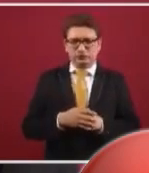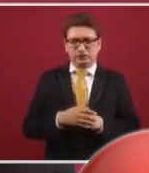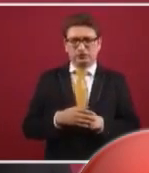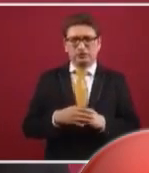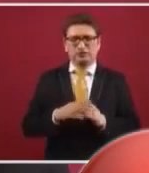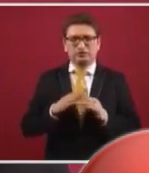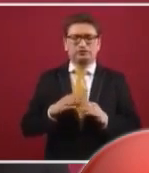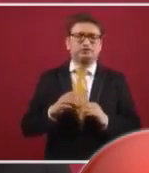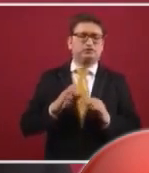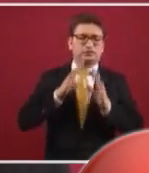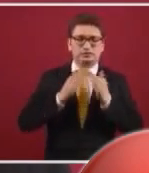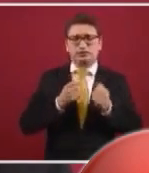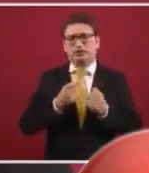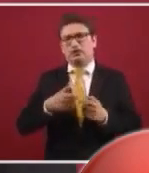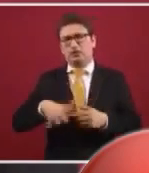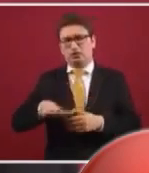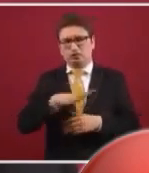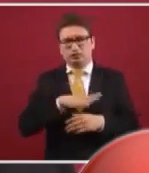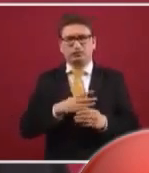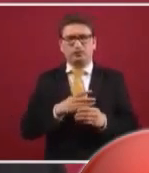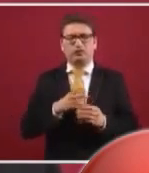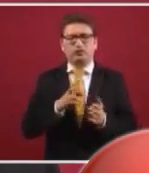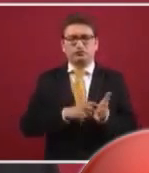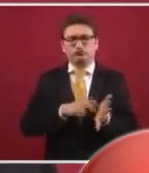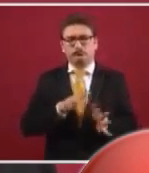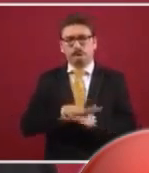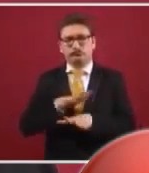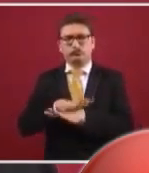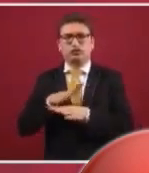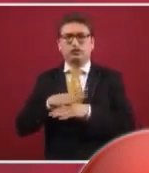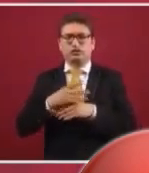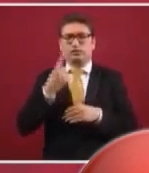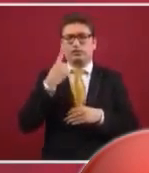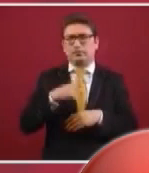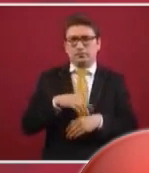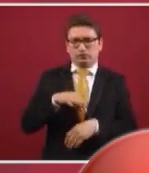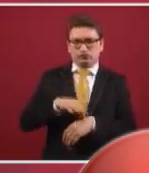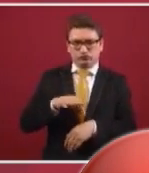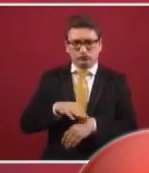hacendaria, reforma a la seguridad social.